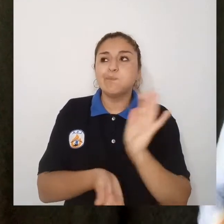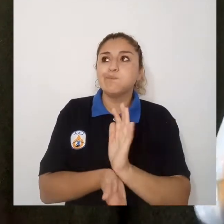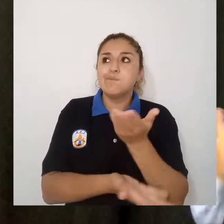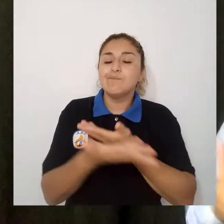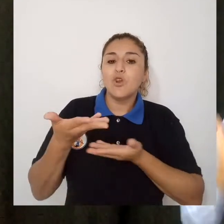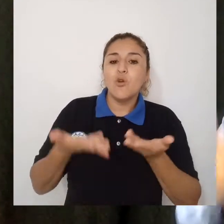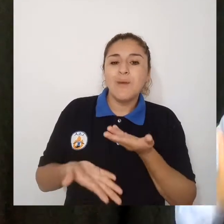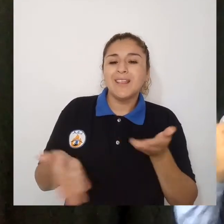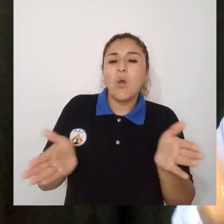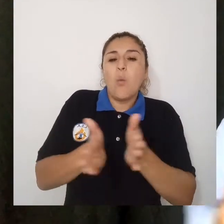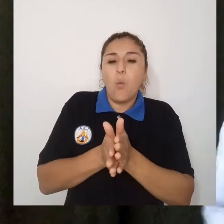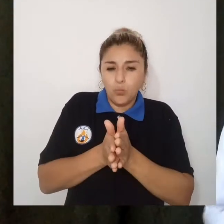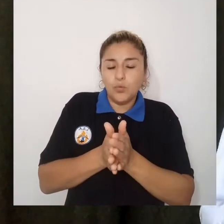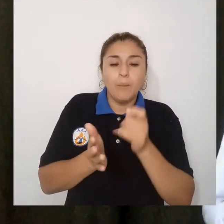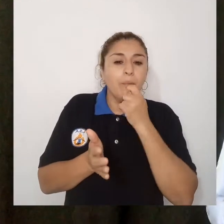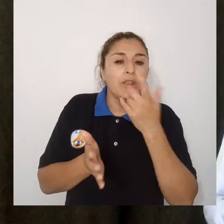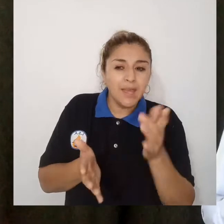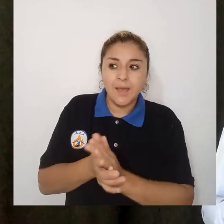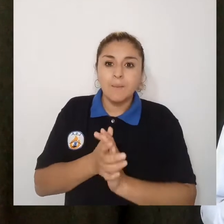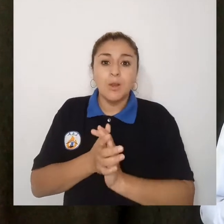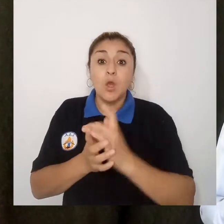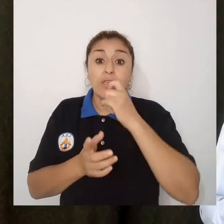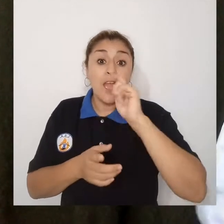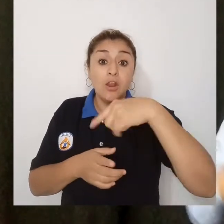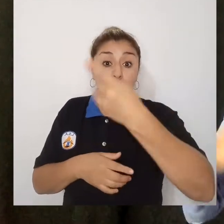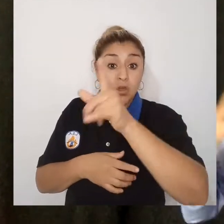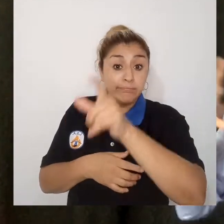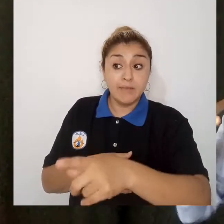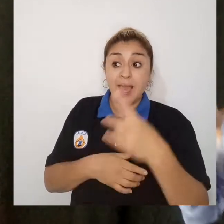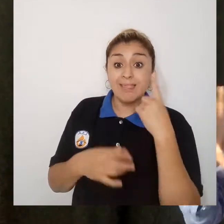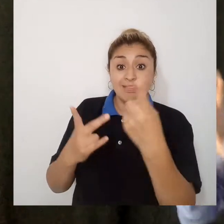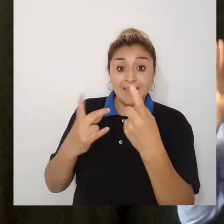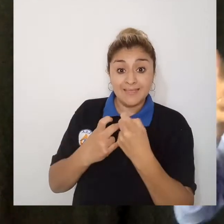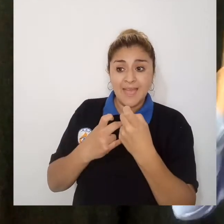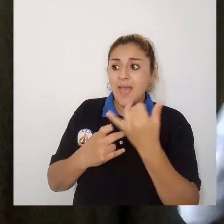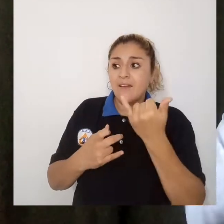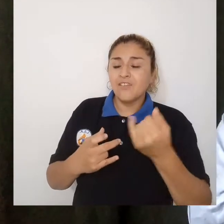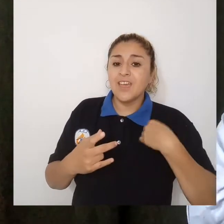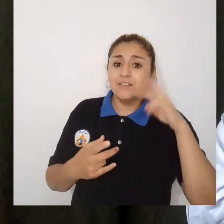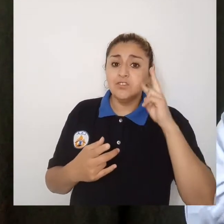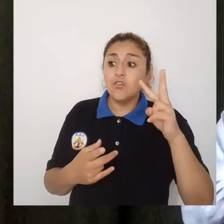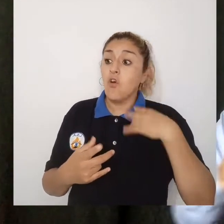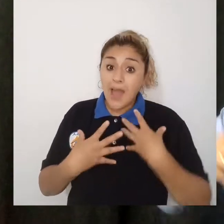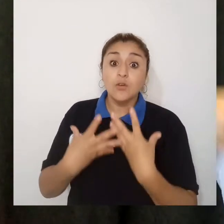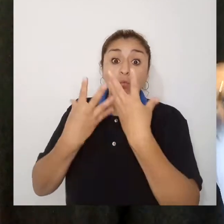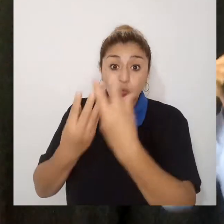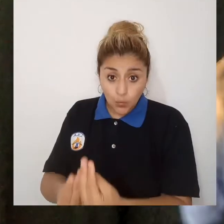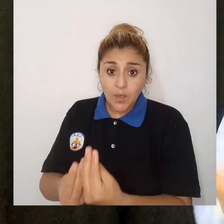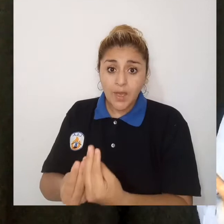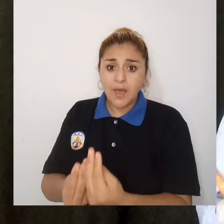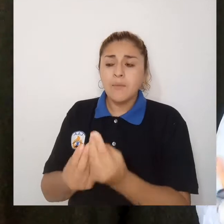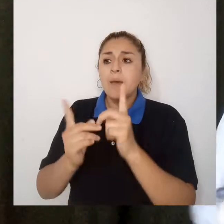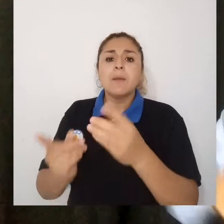que no tenían problemas en velar unos por otros que la identificación con cristo era una que la fe era